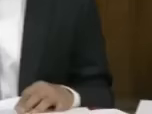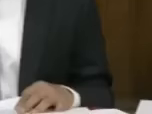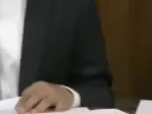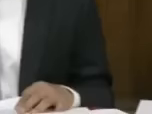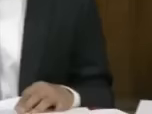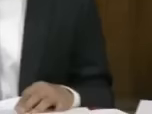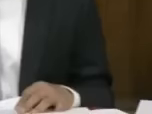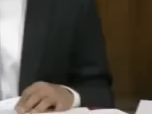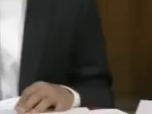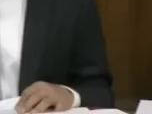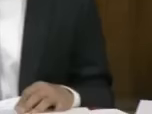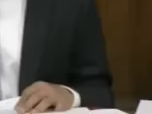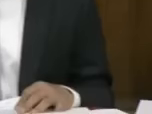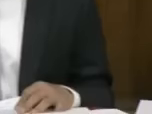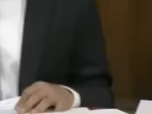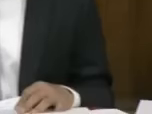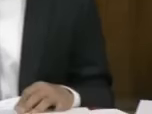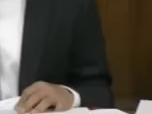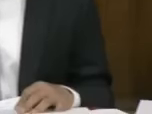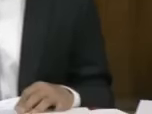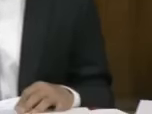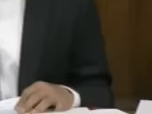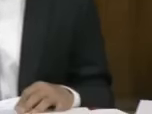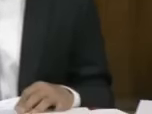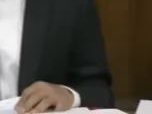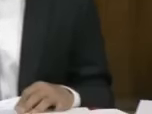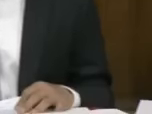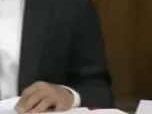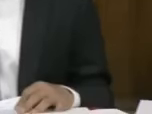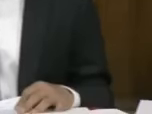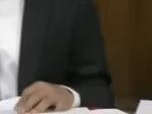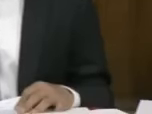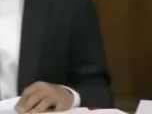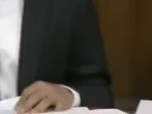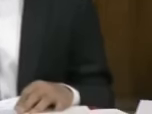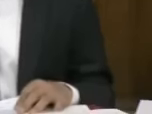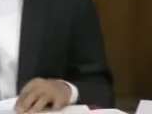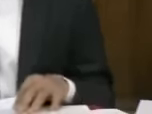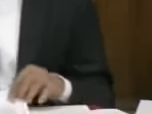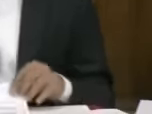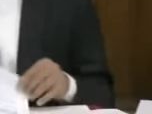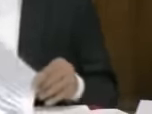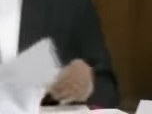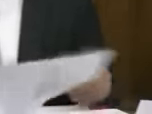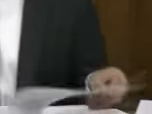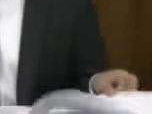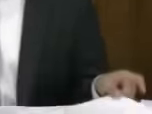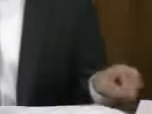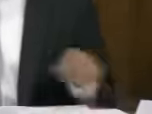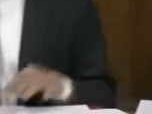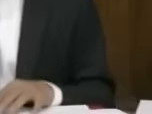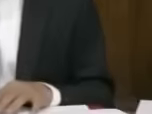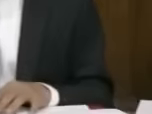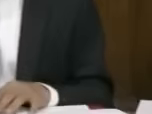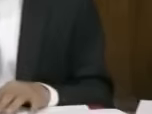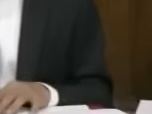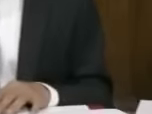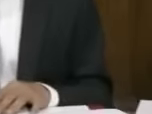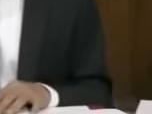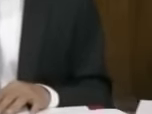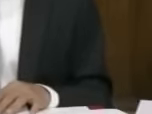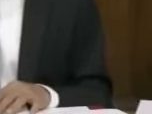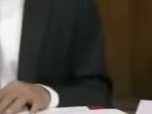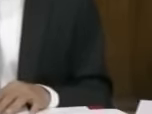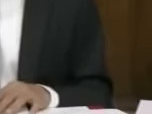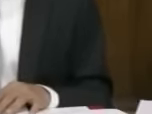se sugiere aprobar un nuevo artículo, el cual será el artículo 24, quedando redactado en los siguientes términos. Artículo 24.